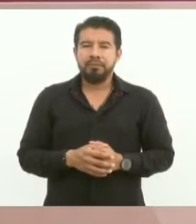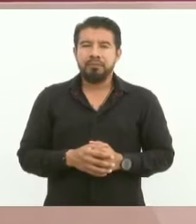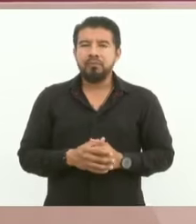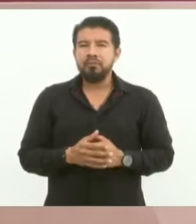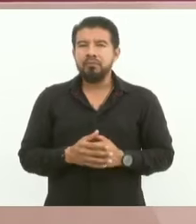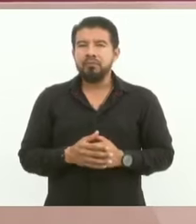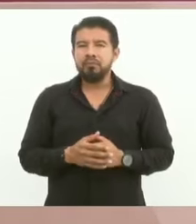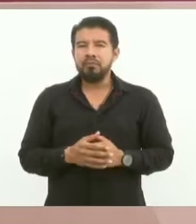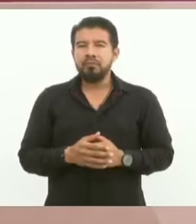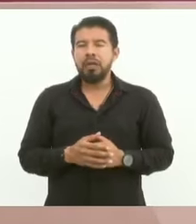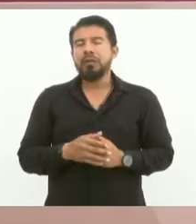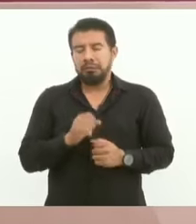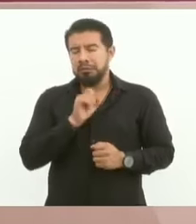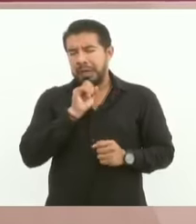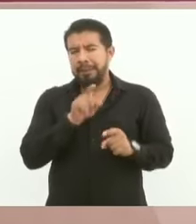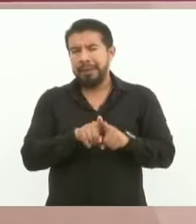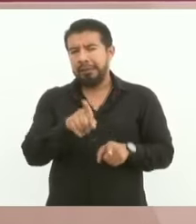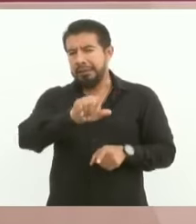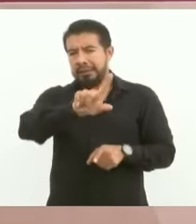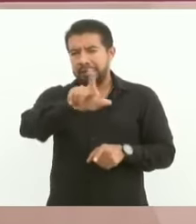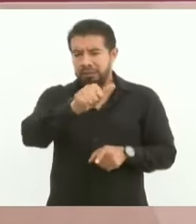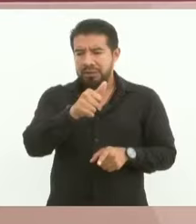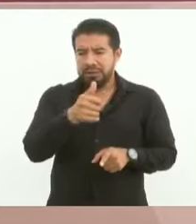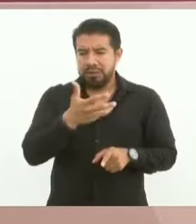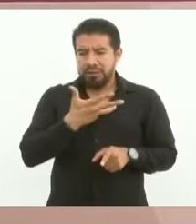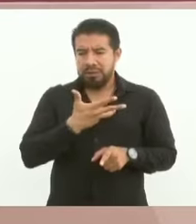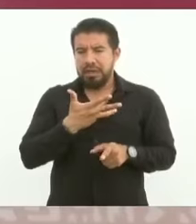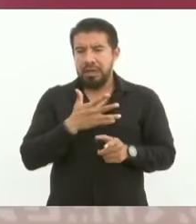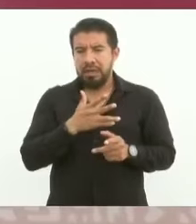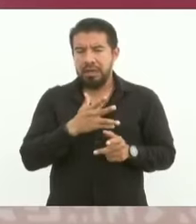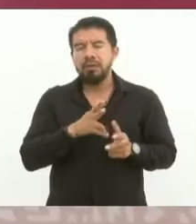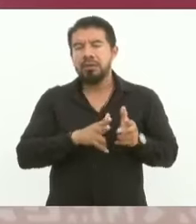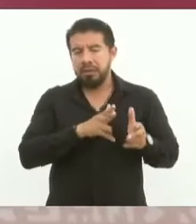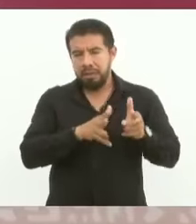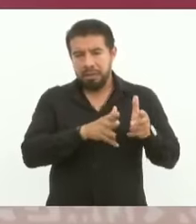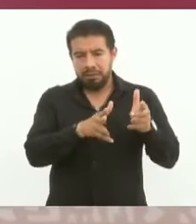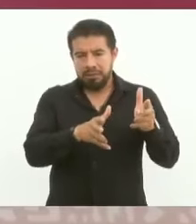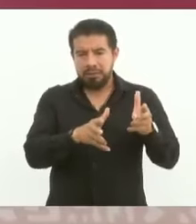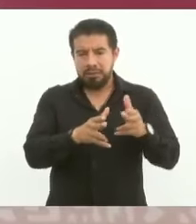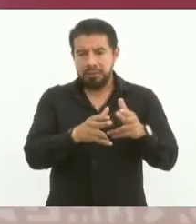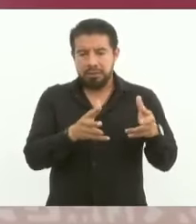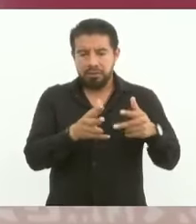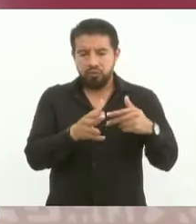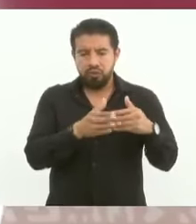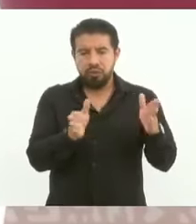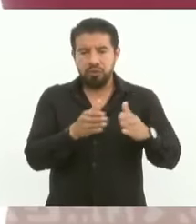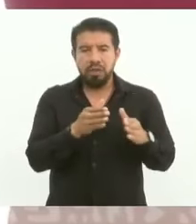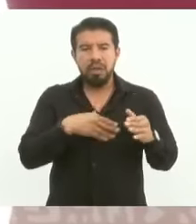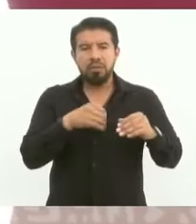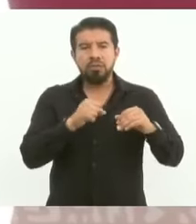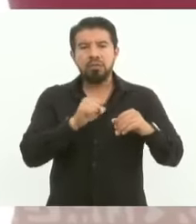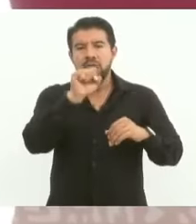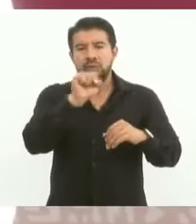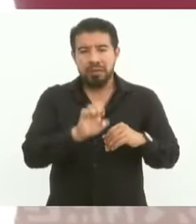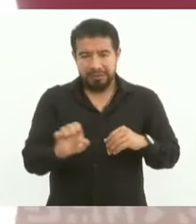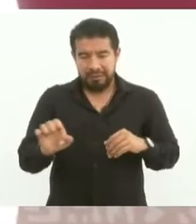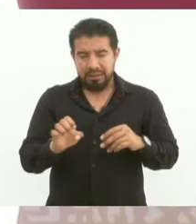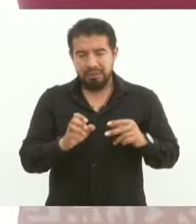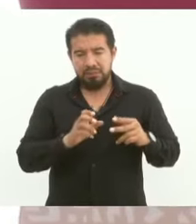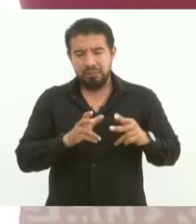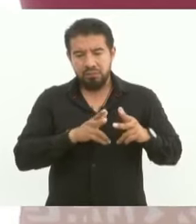luego el tren, cuando se inauguró el tren del sureste, lo inauguró